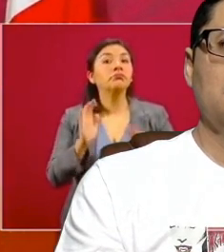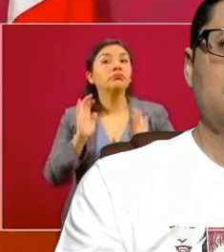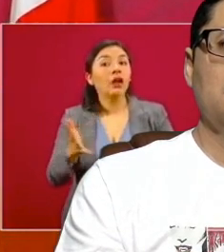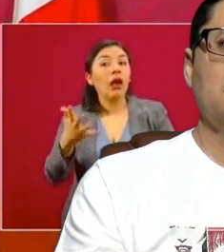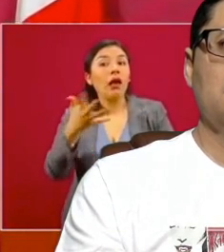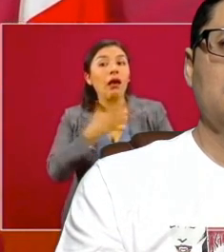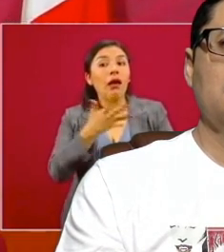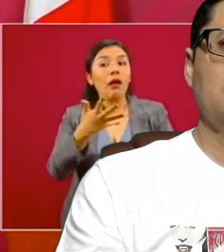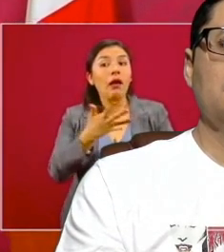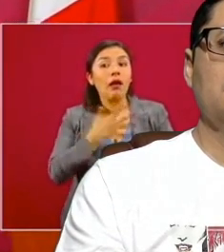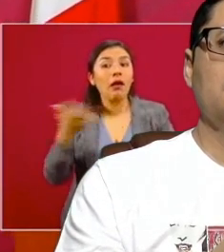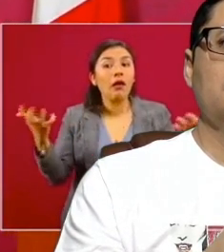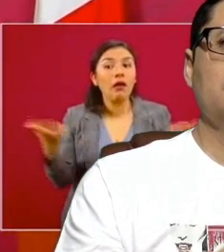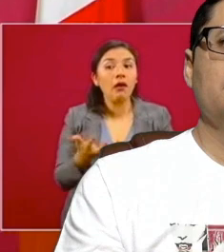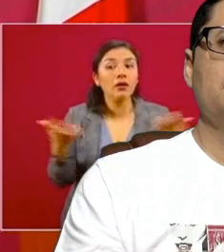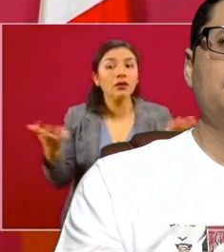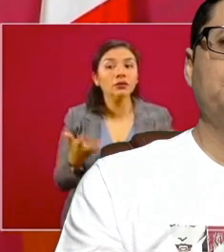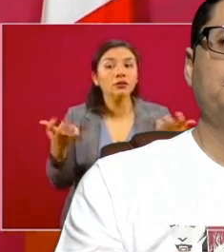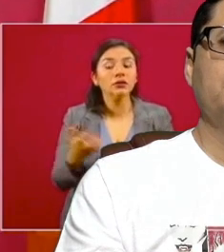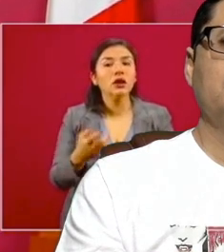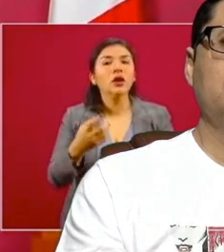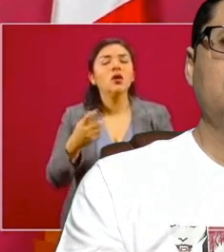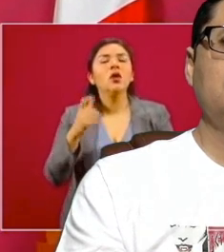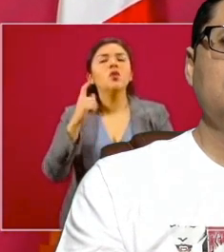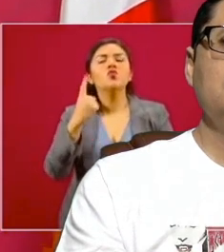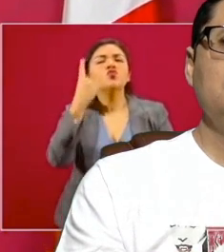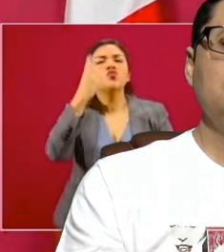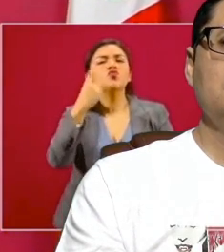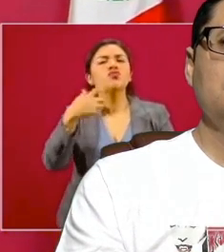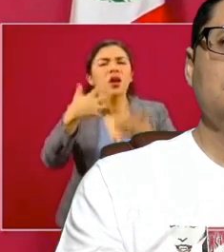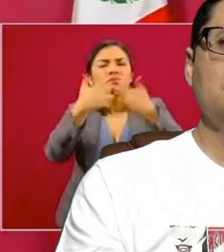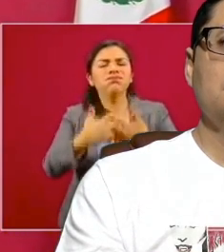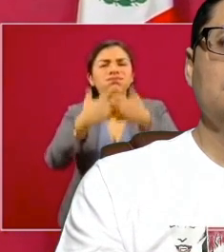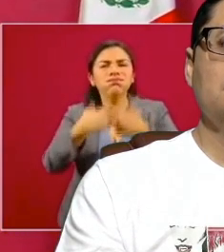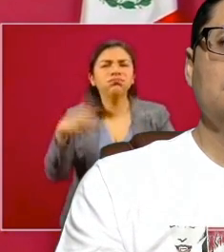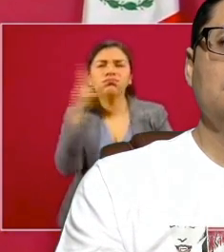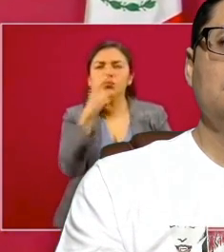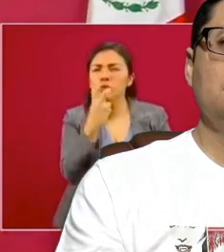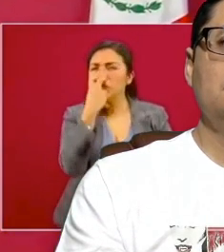producir un ventilador